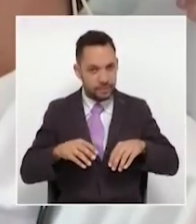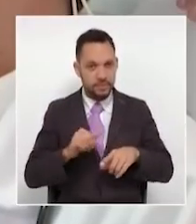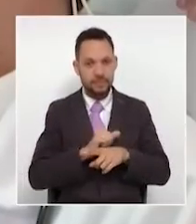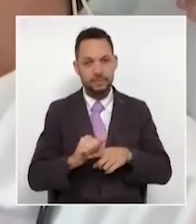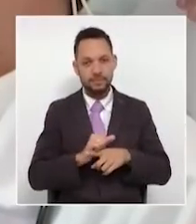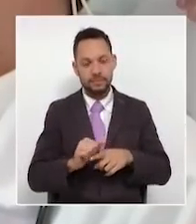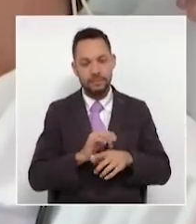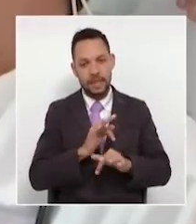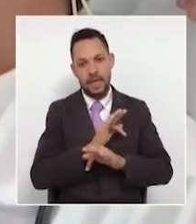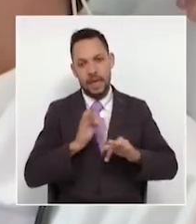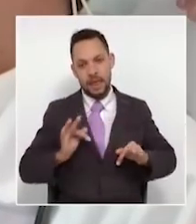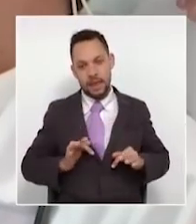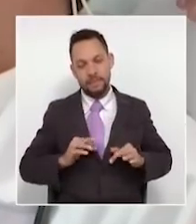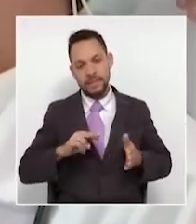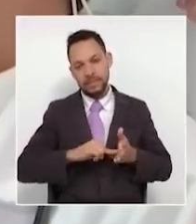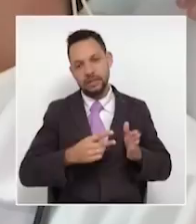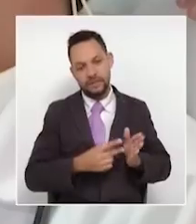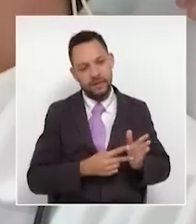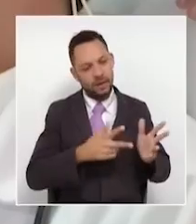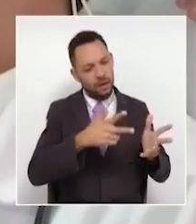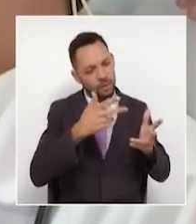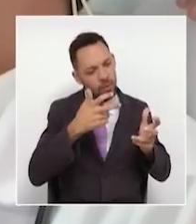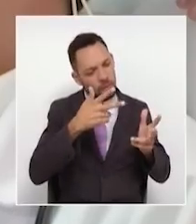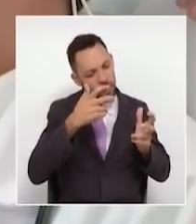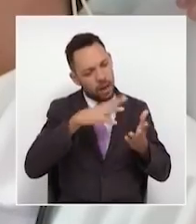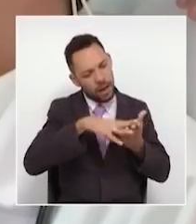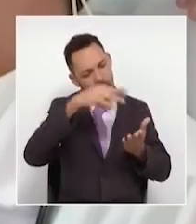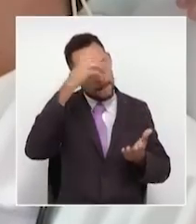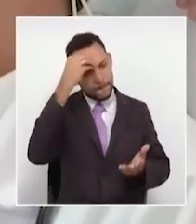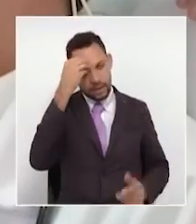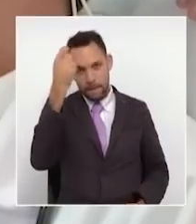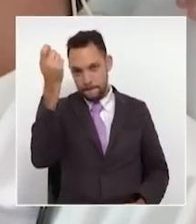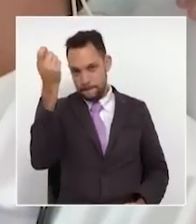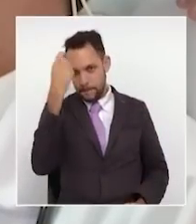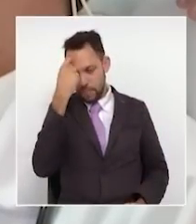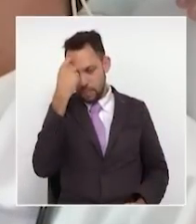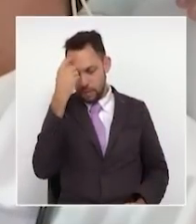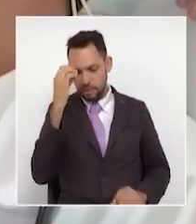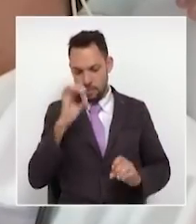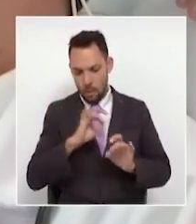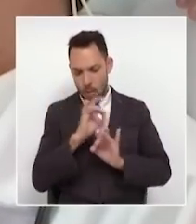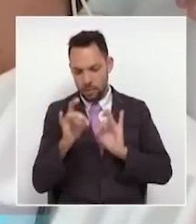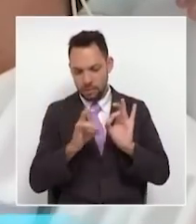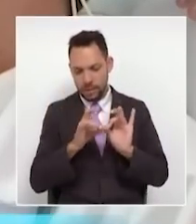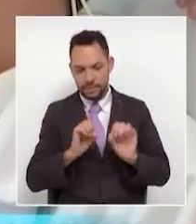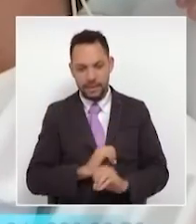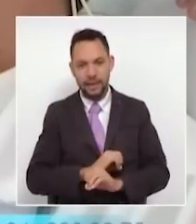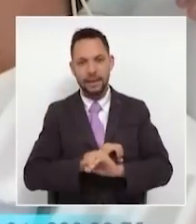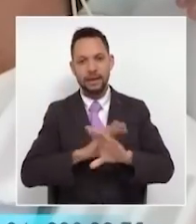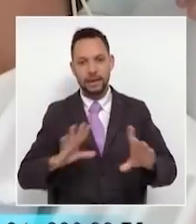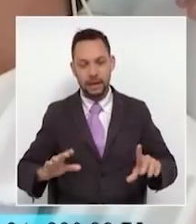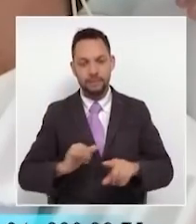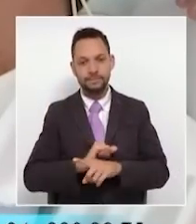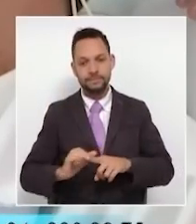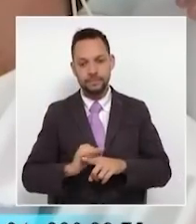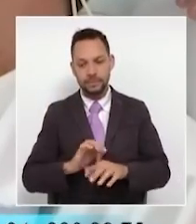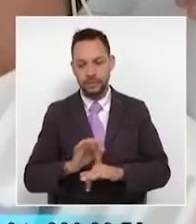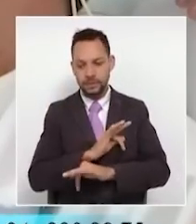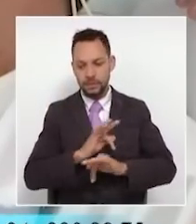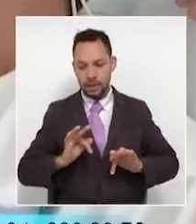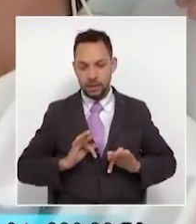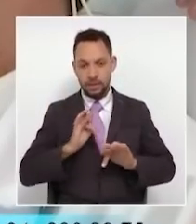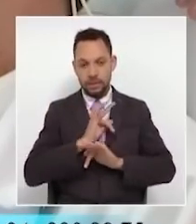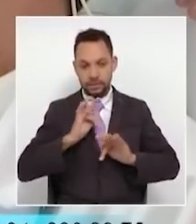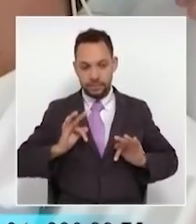aprendizaje y es algo que también debemos tener muy bien que este tipo de tratamientos no